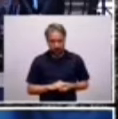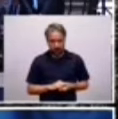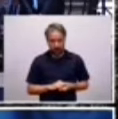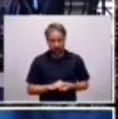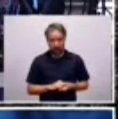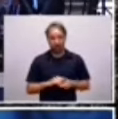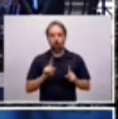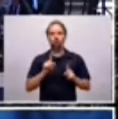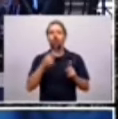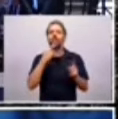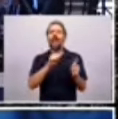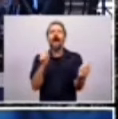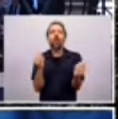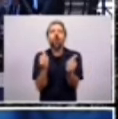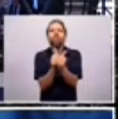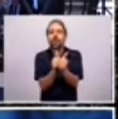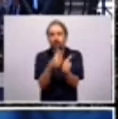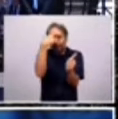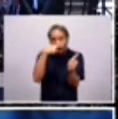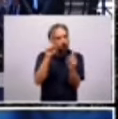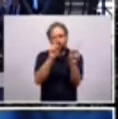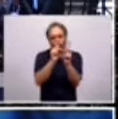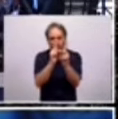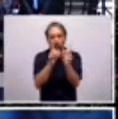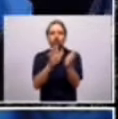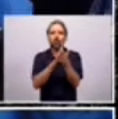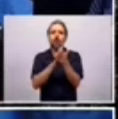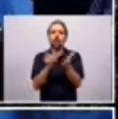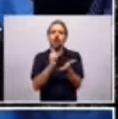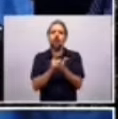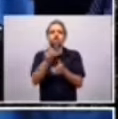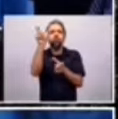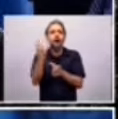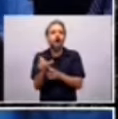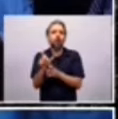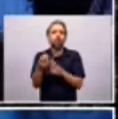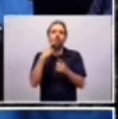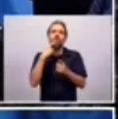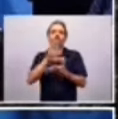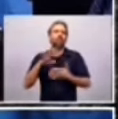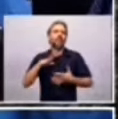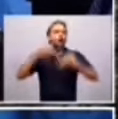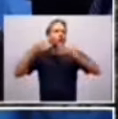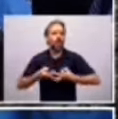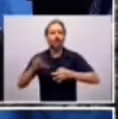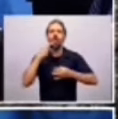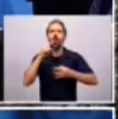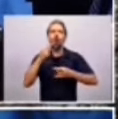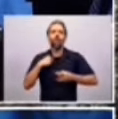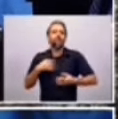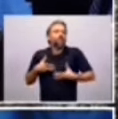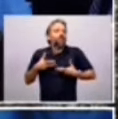aquel, va a necesitar reprimir con una fiereza que ya Patricia Bullrich viene adelantando. Bien. Bueno,